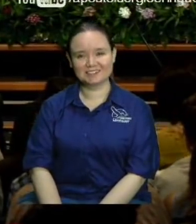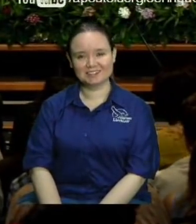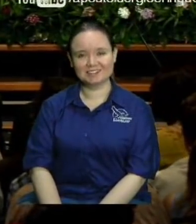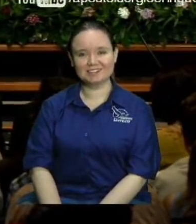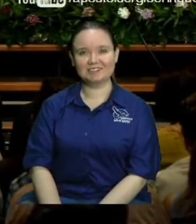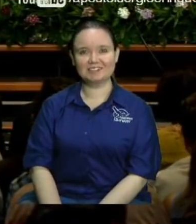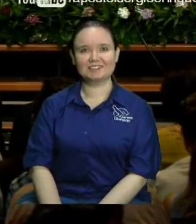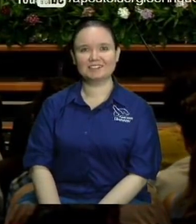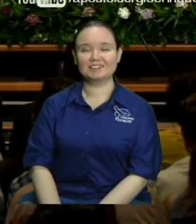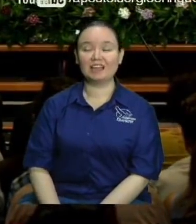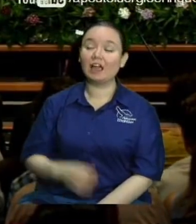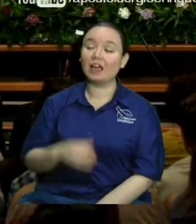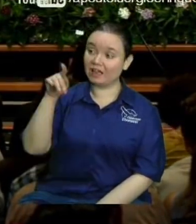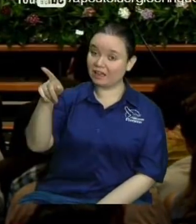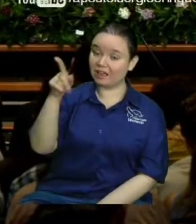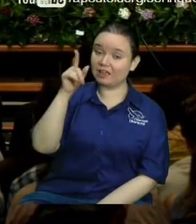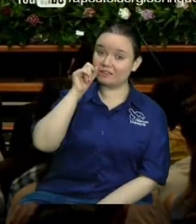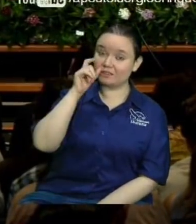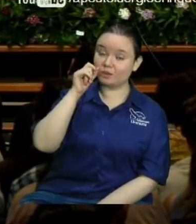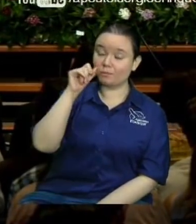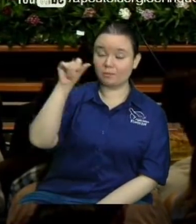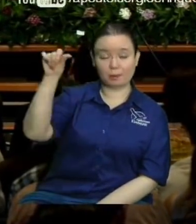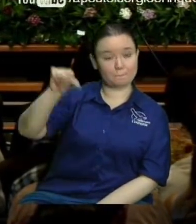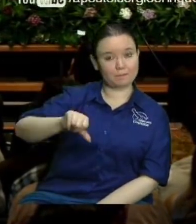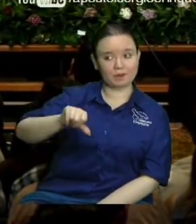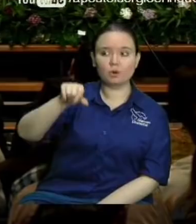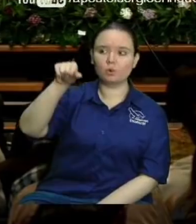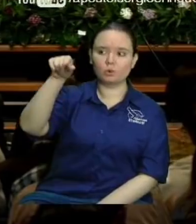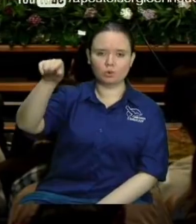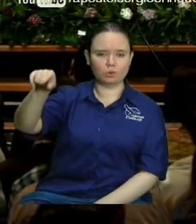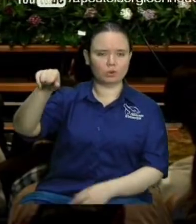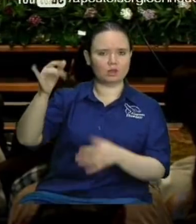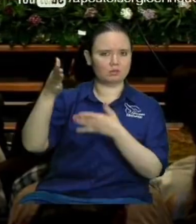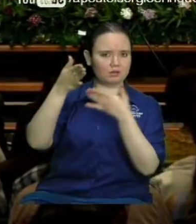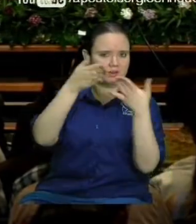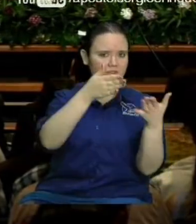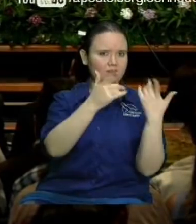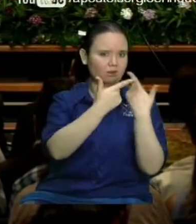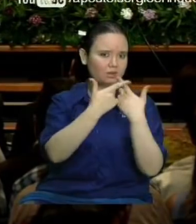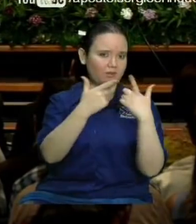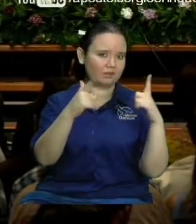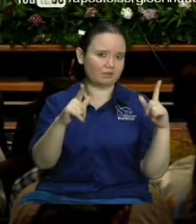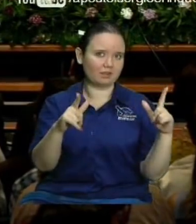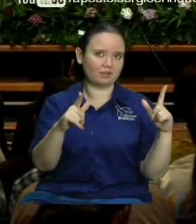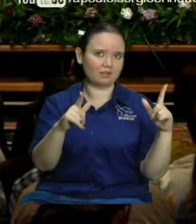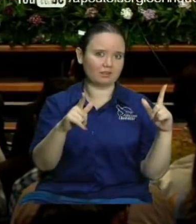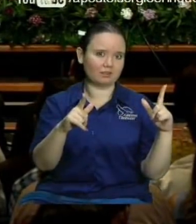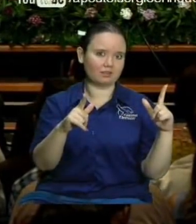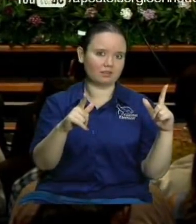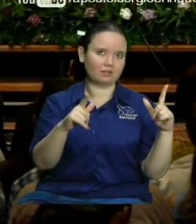Que a él le tocaba estar en la mitad, en la cruz donde crucificó.